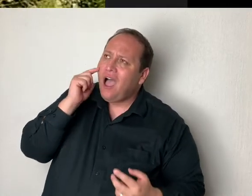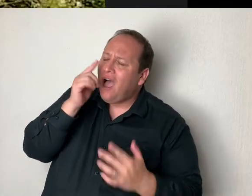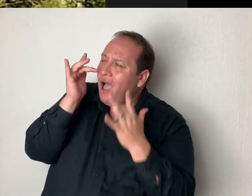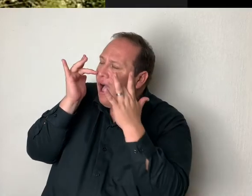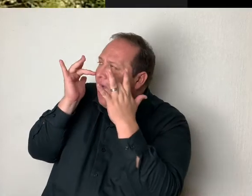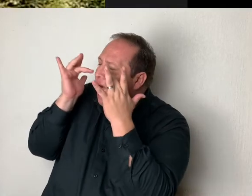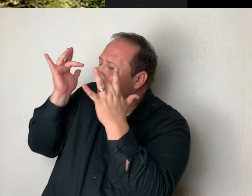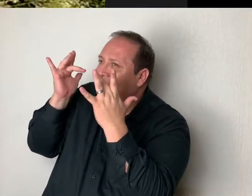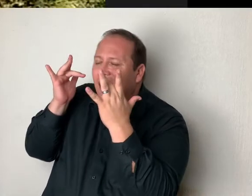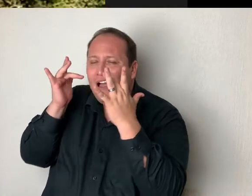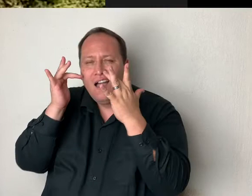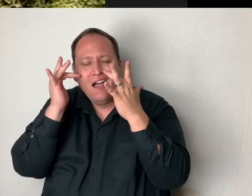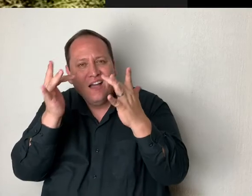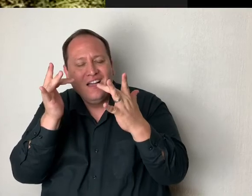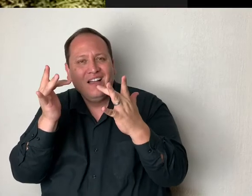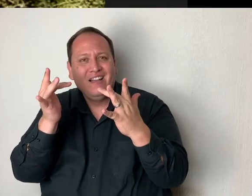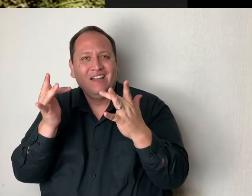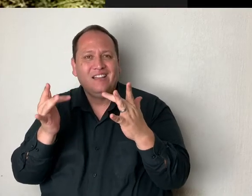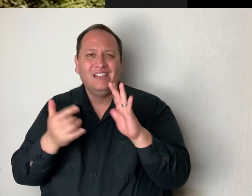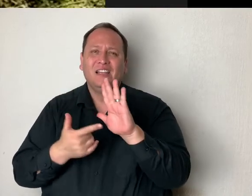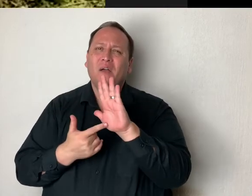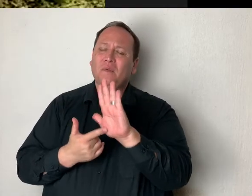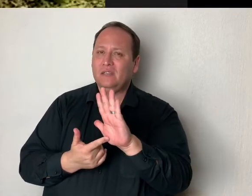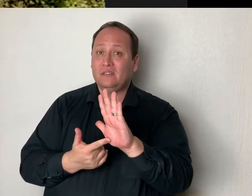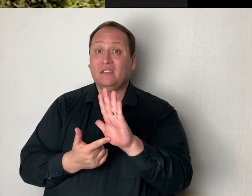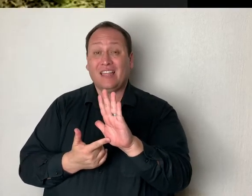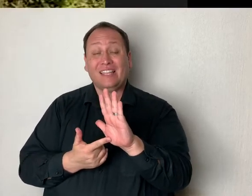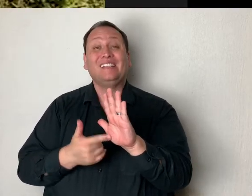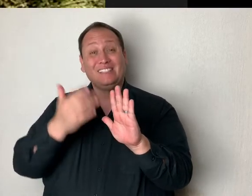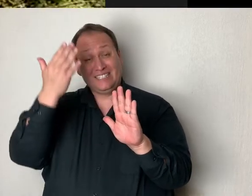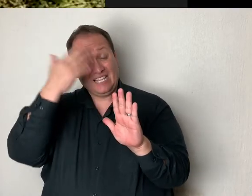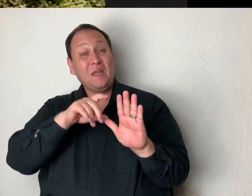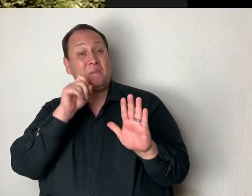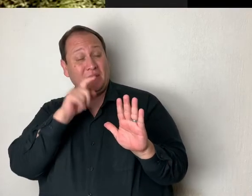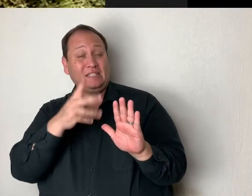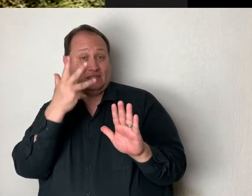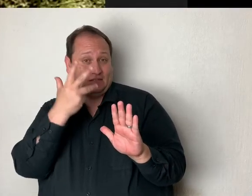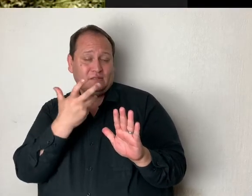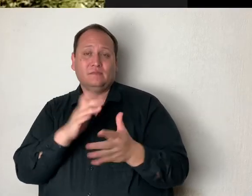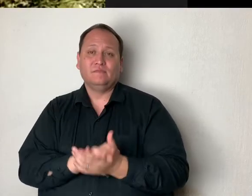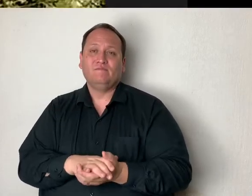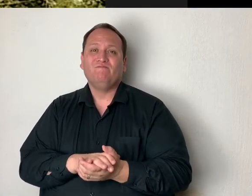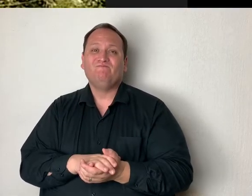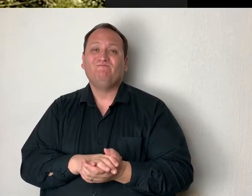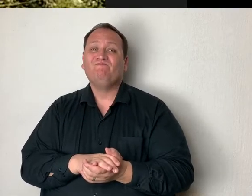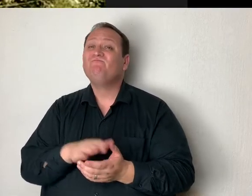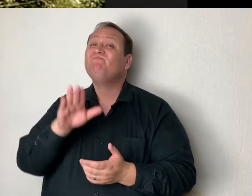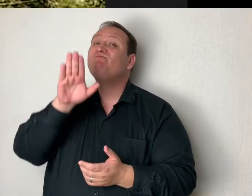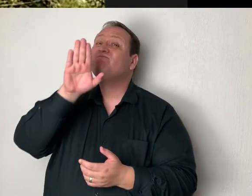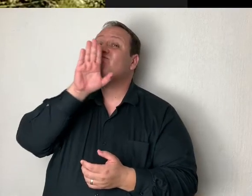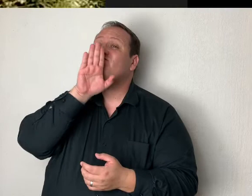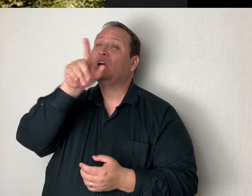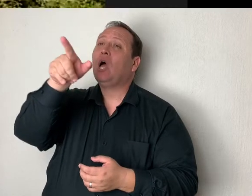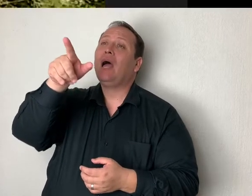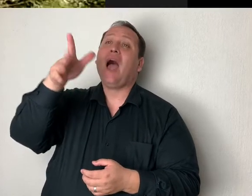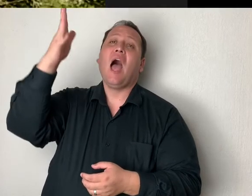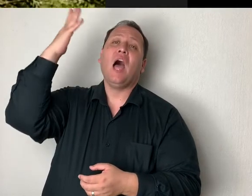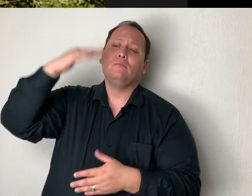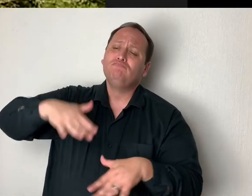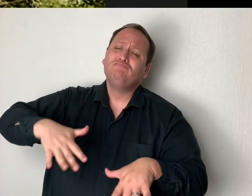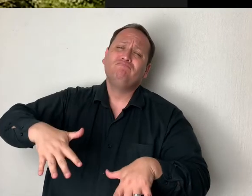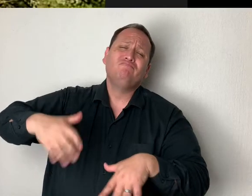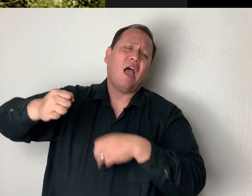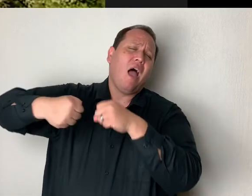muestran. Es muy triste saber también que esa madre ya anciana, que no ha visto a